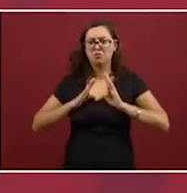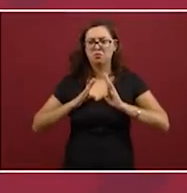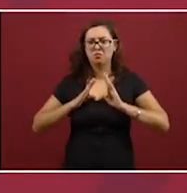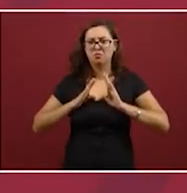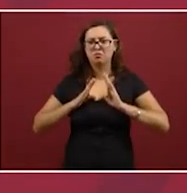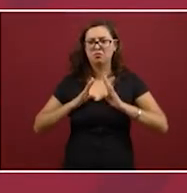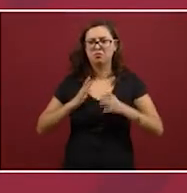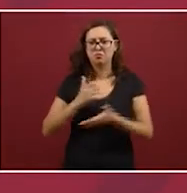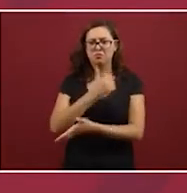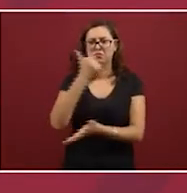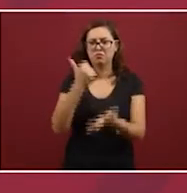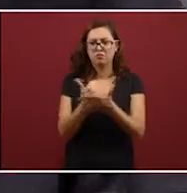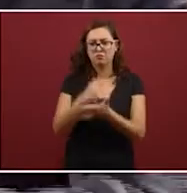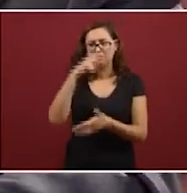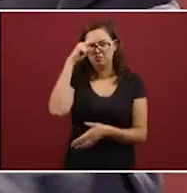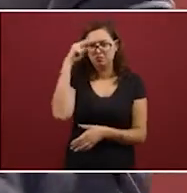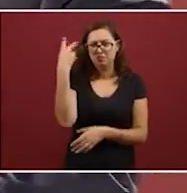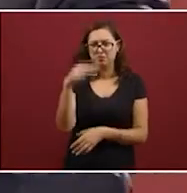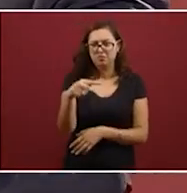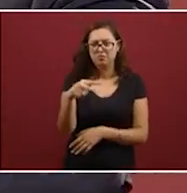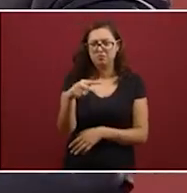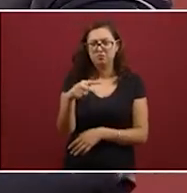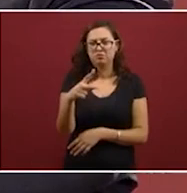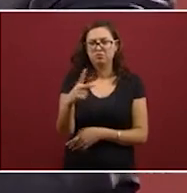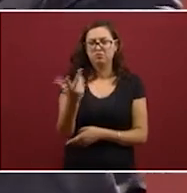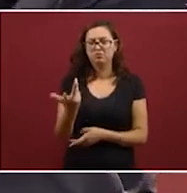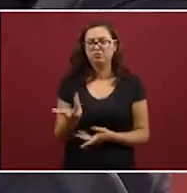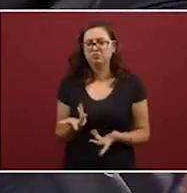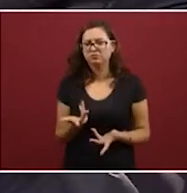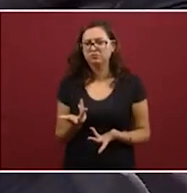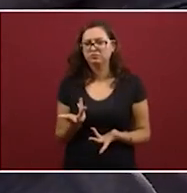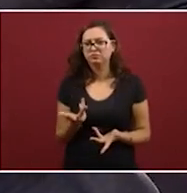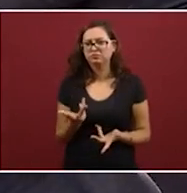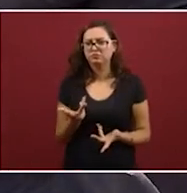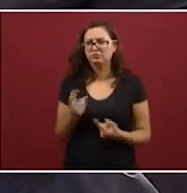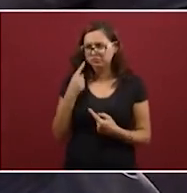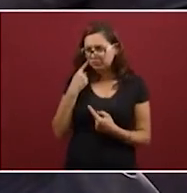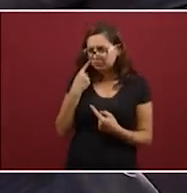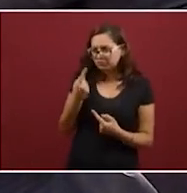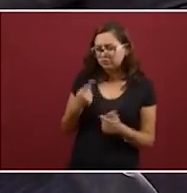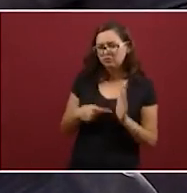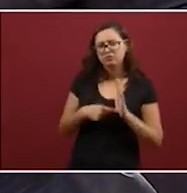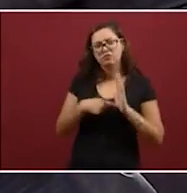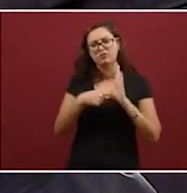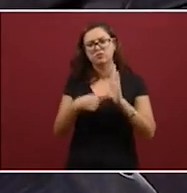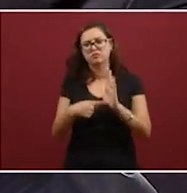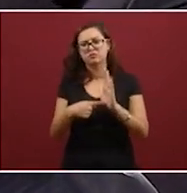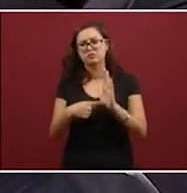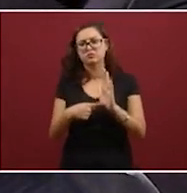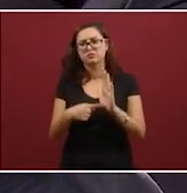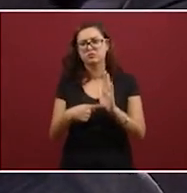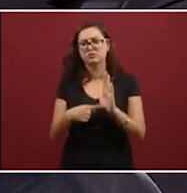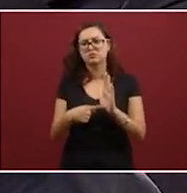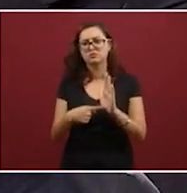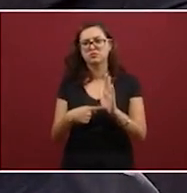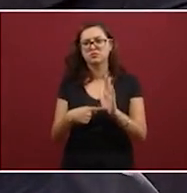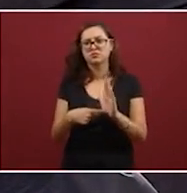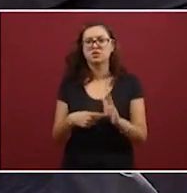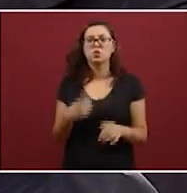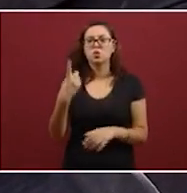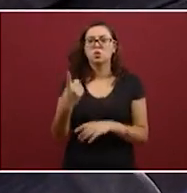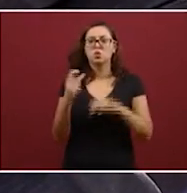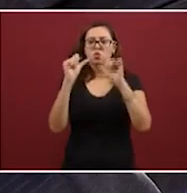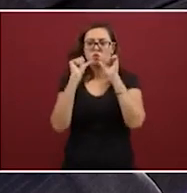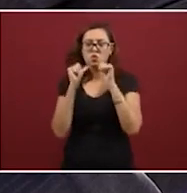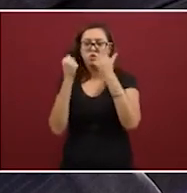de santa lucia ejercerá en todo momento su derecho de libre expresión aunque una asociación de abogados haya salido a